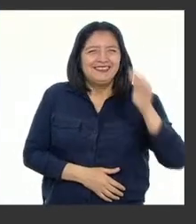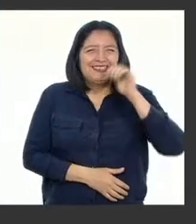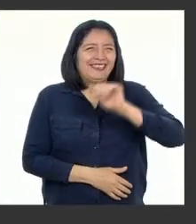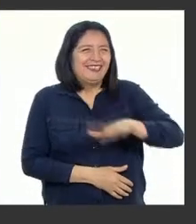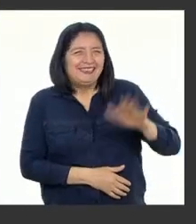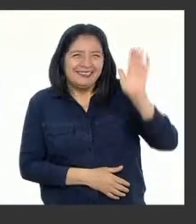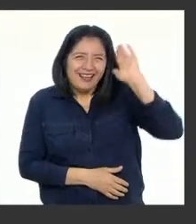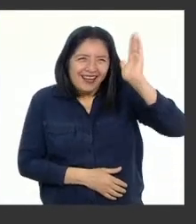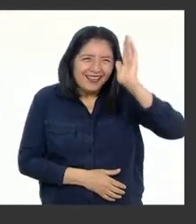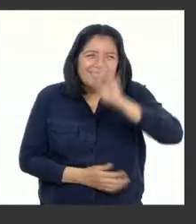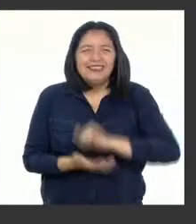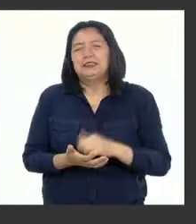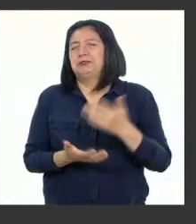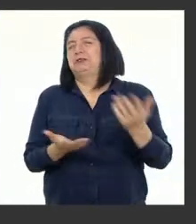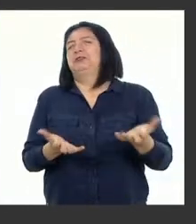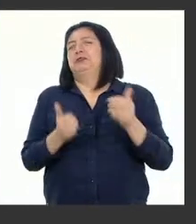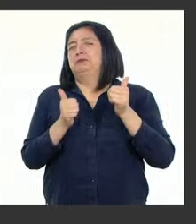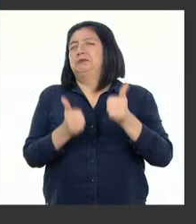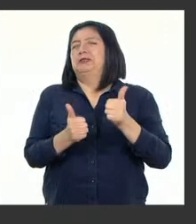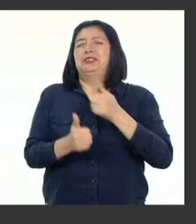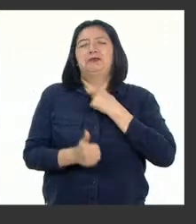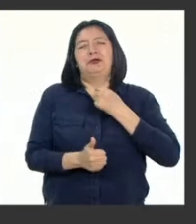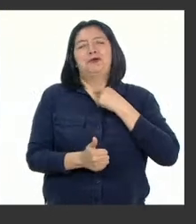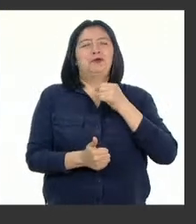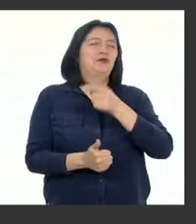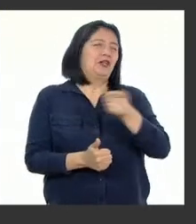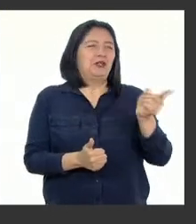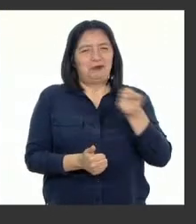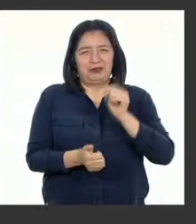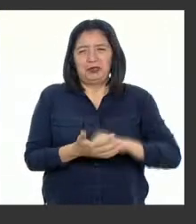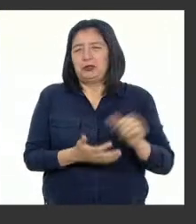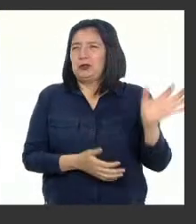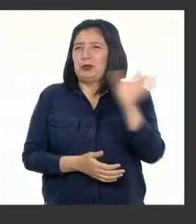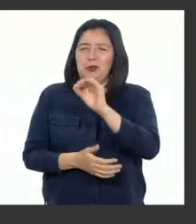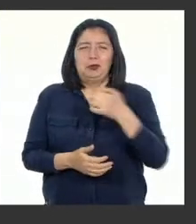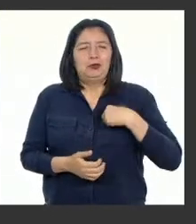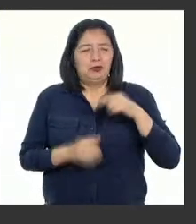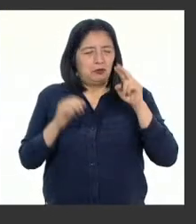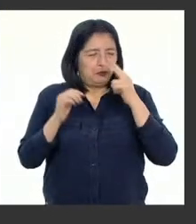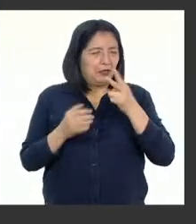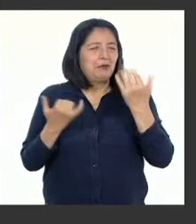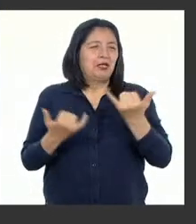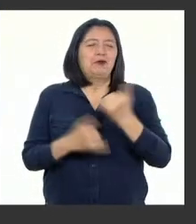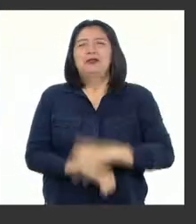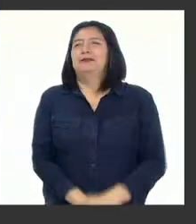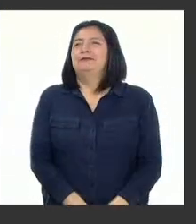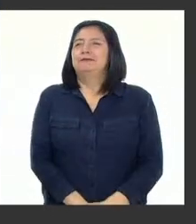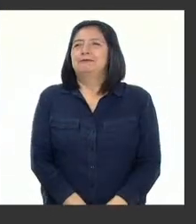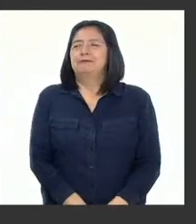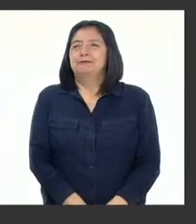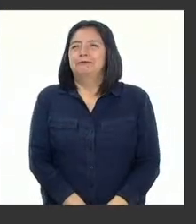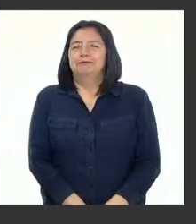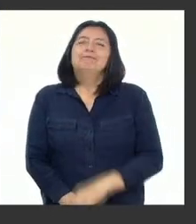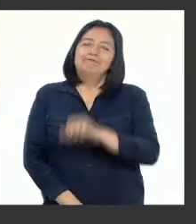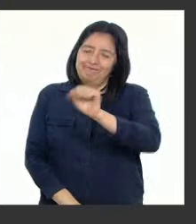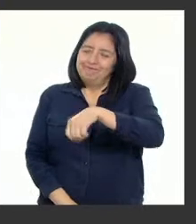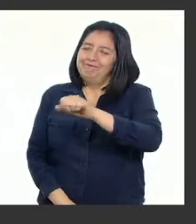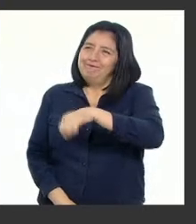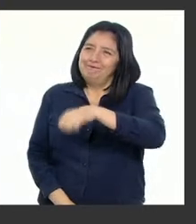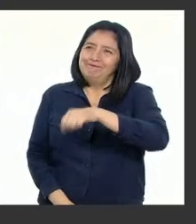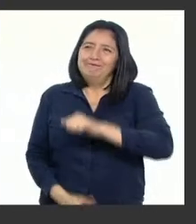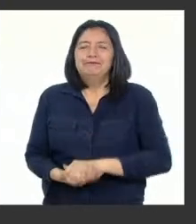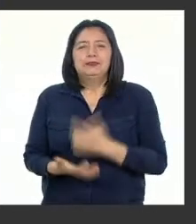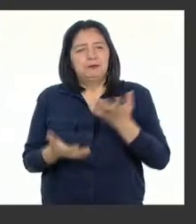y chicos! ¡Seguro que les va a encantar todo lo que verán hoy! ¡Así